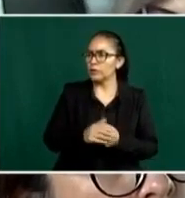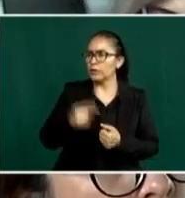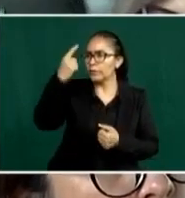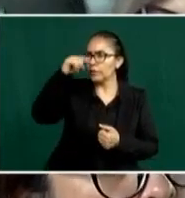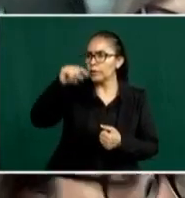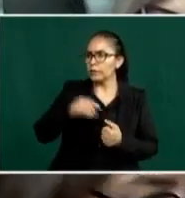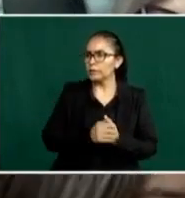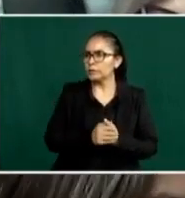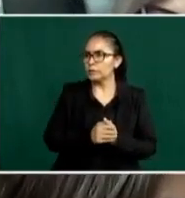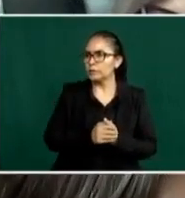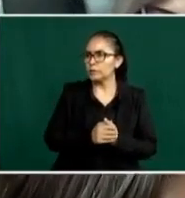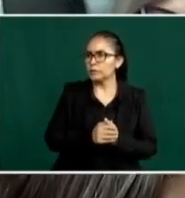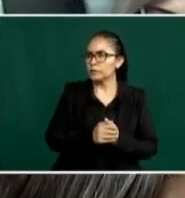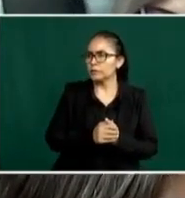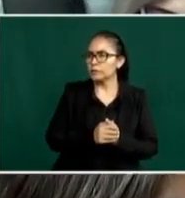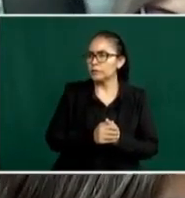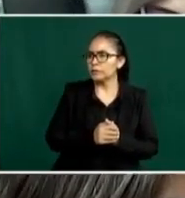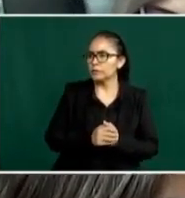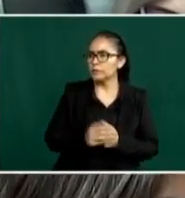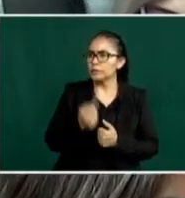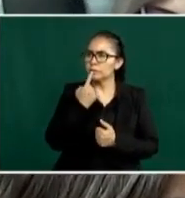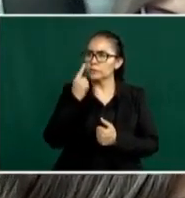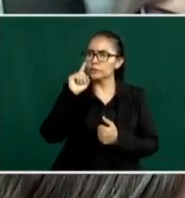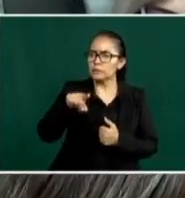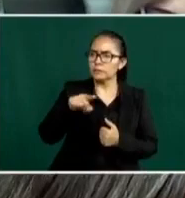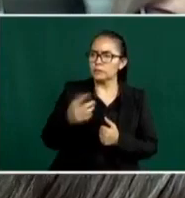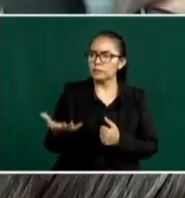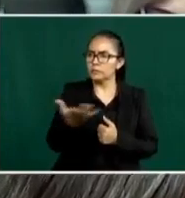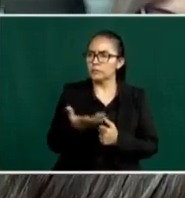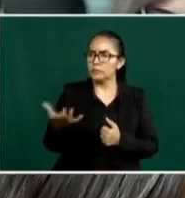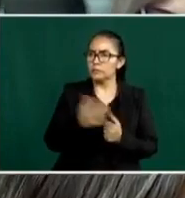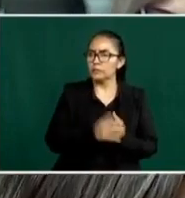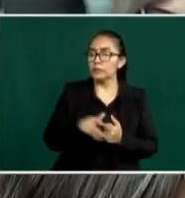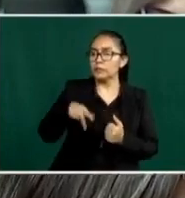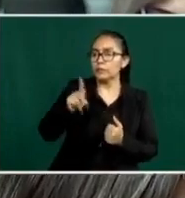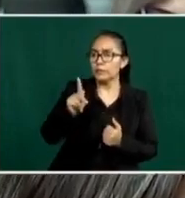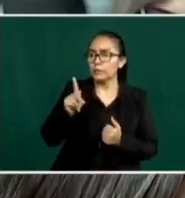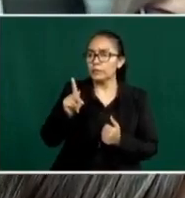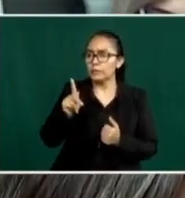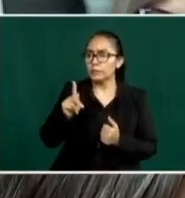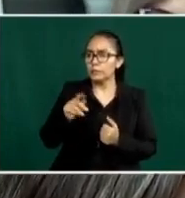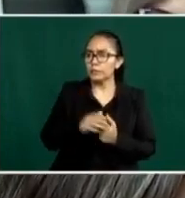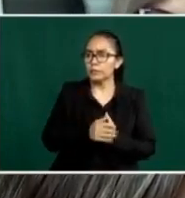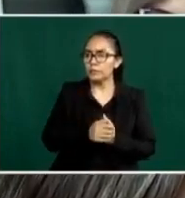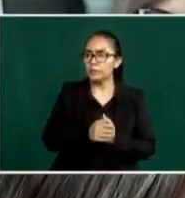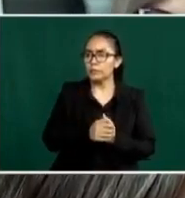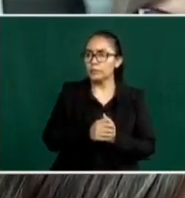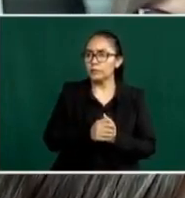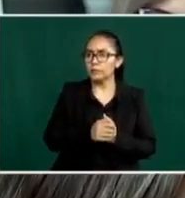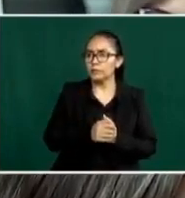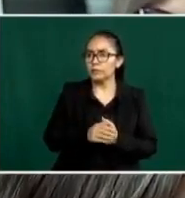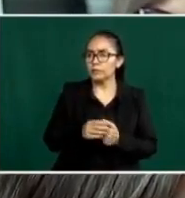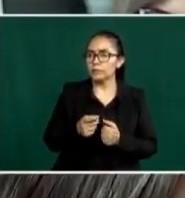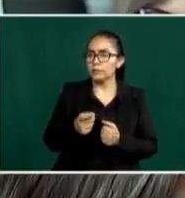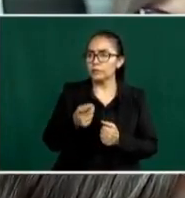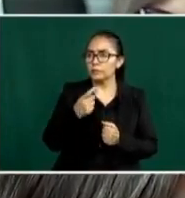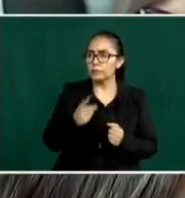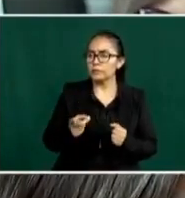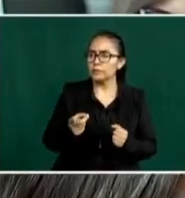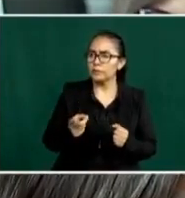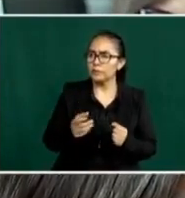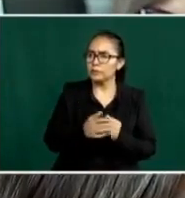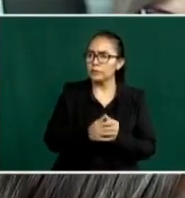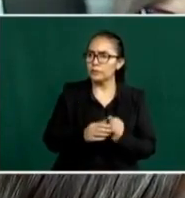para poder ellos levantar esta denuncia. Pero, porque lo quisieron de hacer directamente